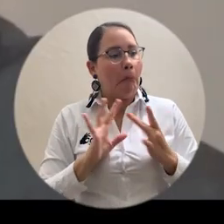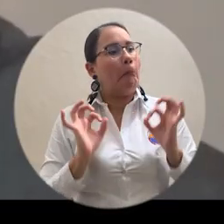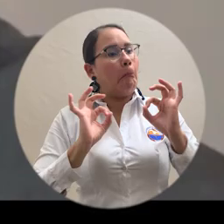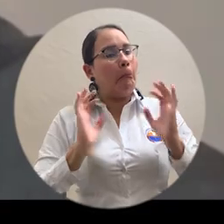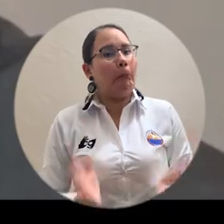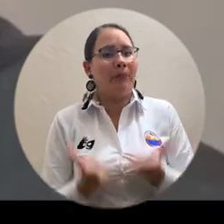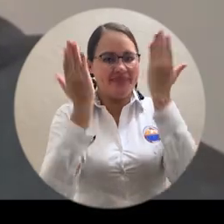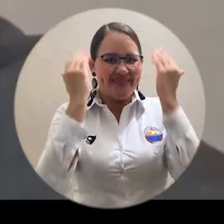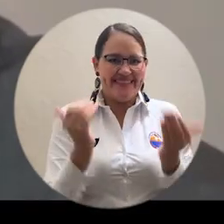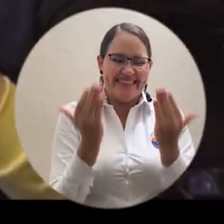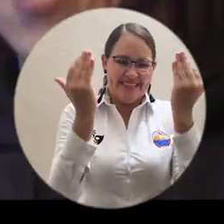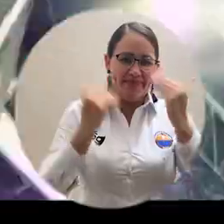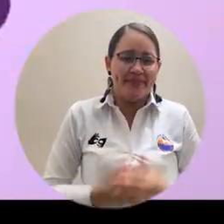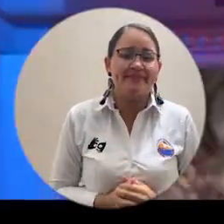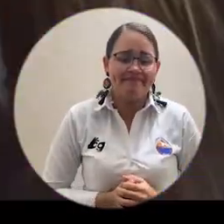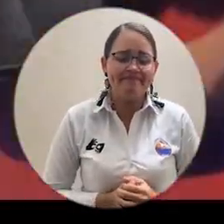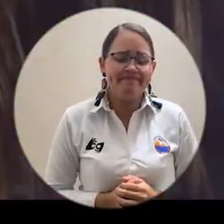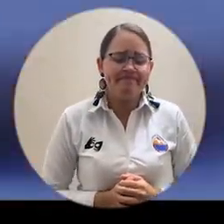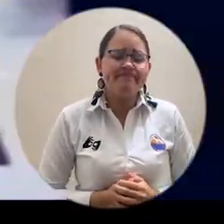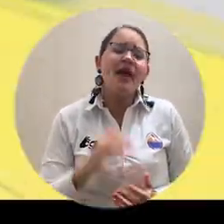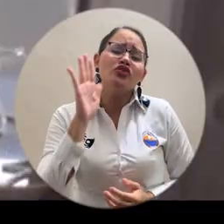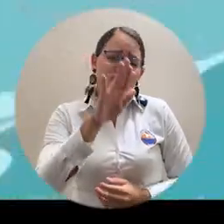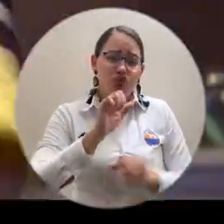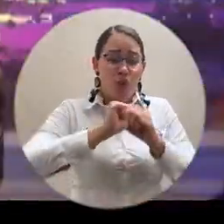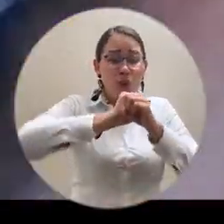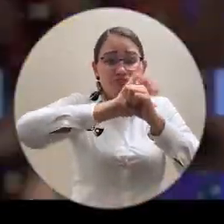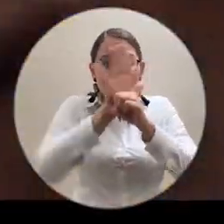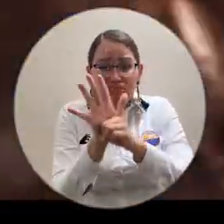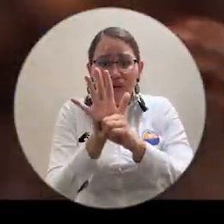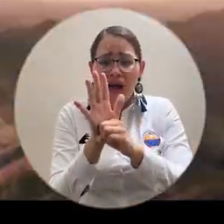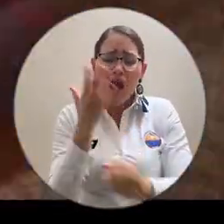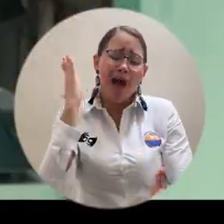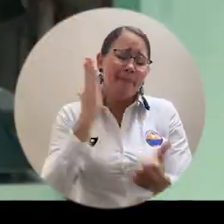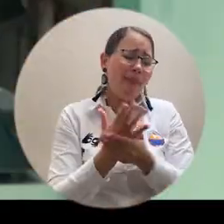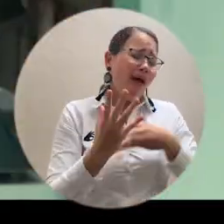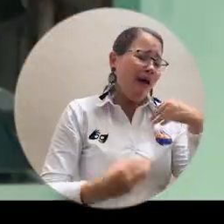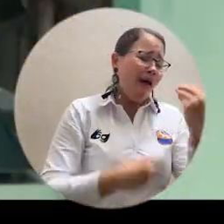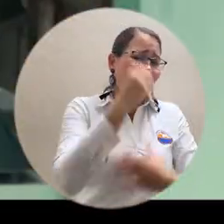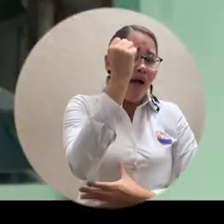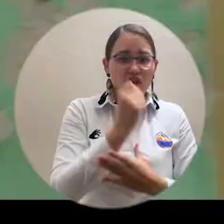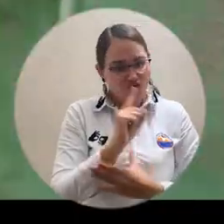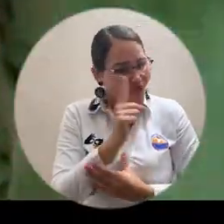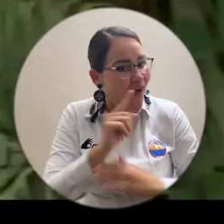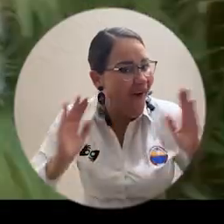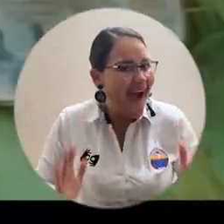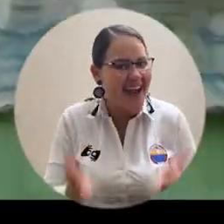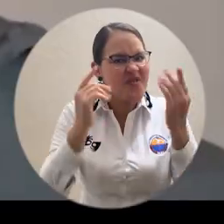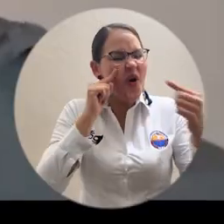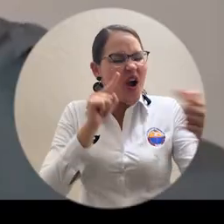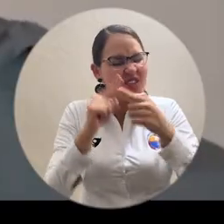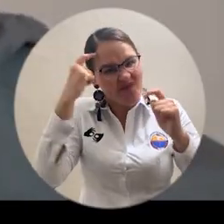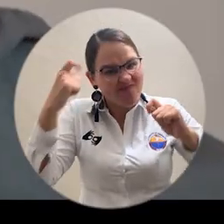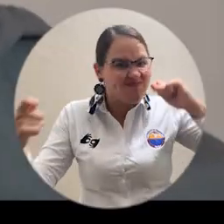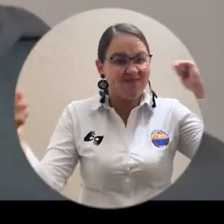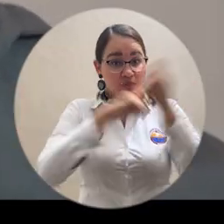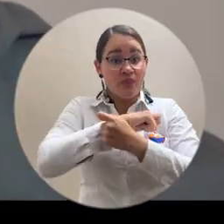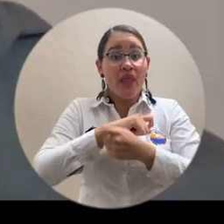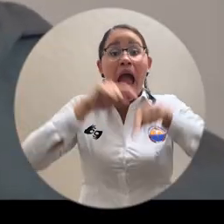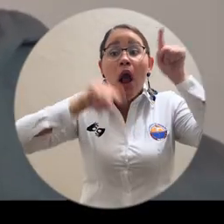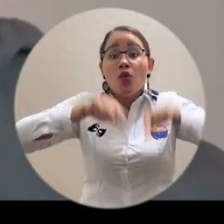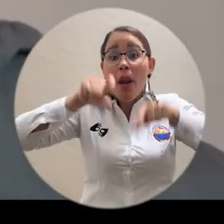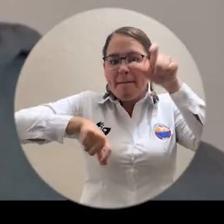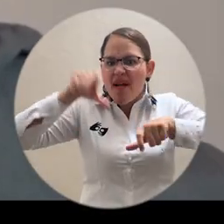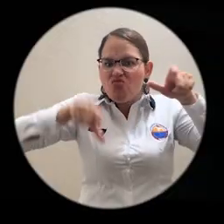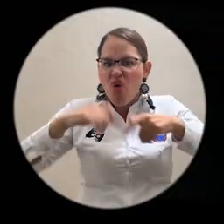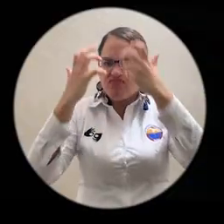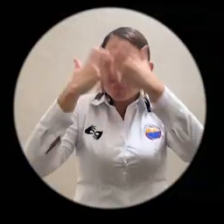El virus simplemente aceleró la transformación digital de las compañías y de la vida. Y para los empresarios que no se han reinventado, que no se han redefinido,